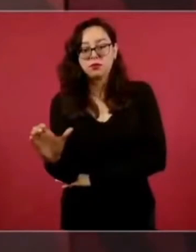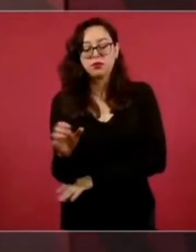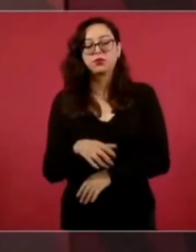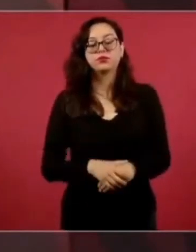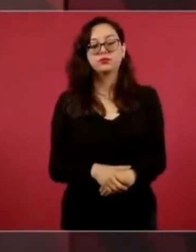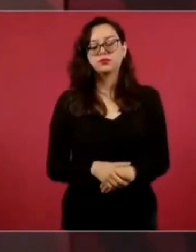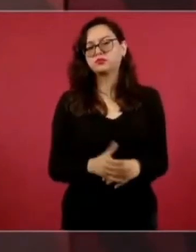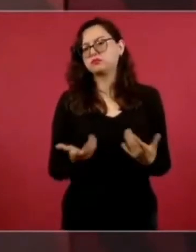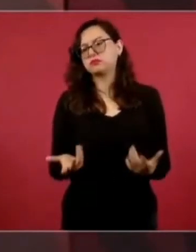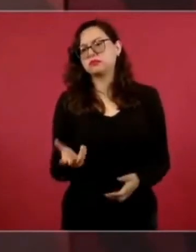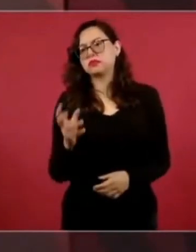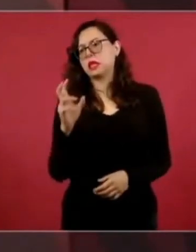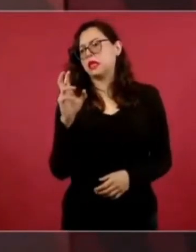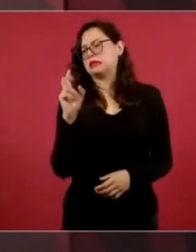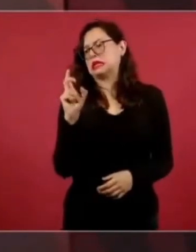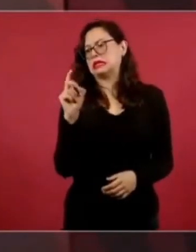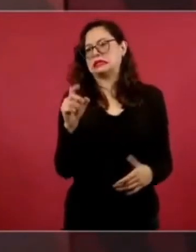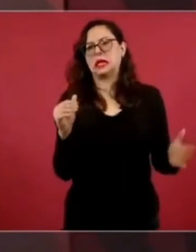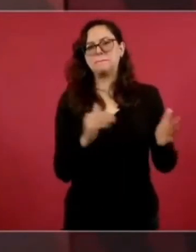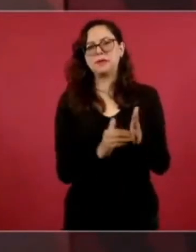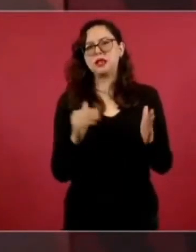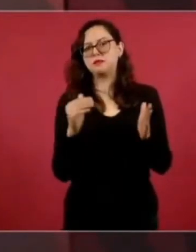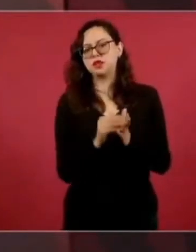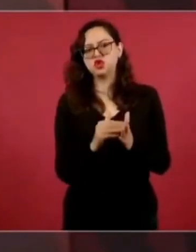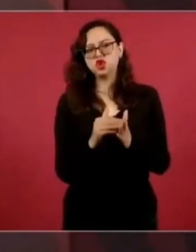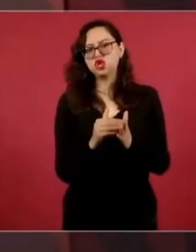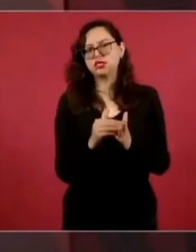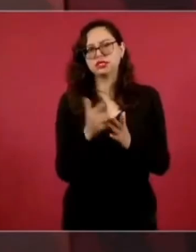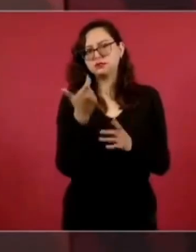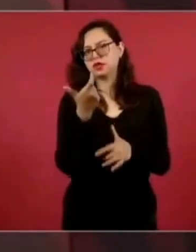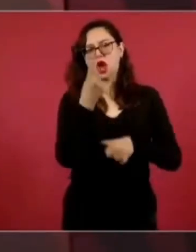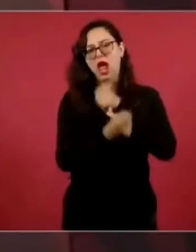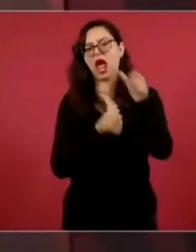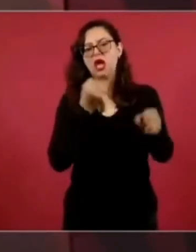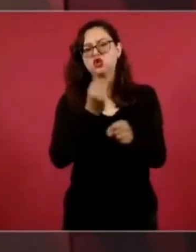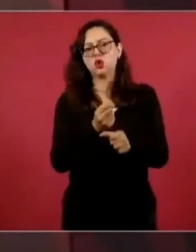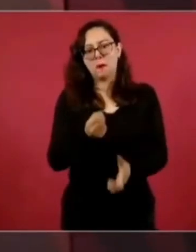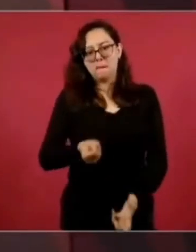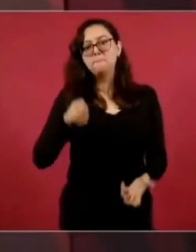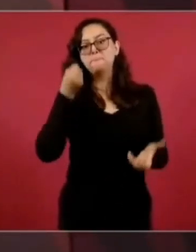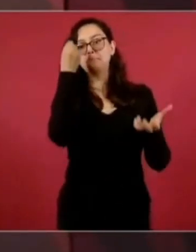como 20, 30 mil millones de pesos al año